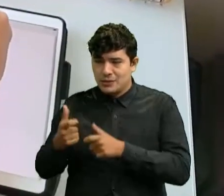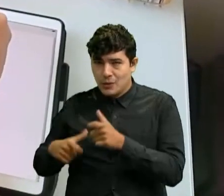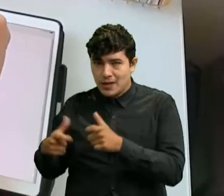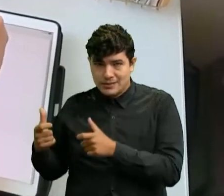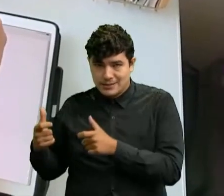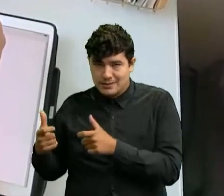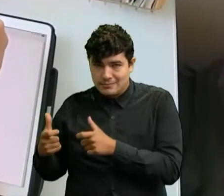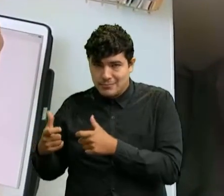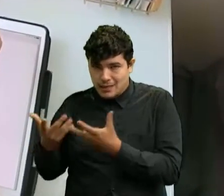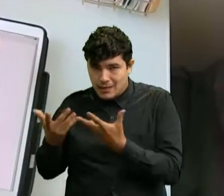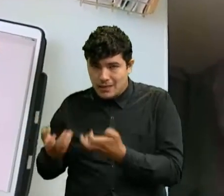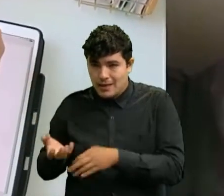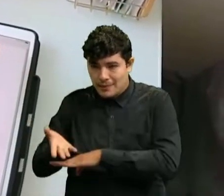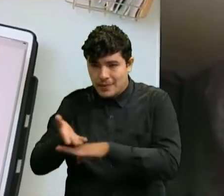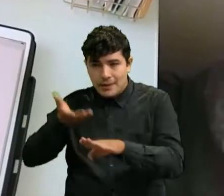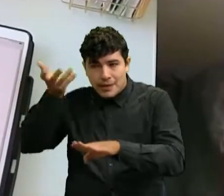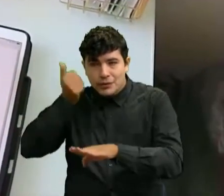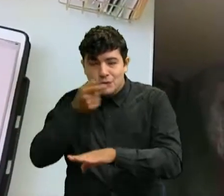mínimo de semanas es de